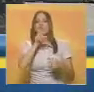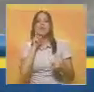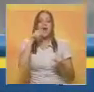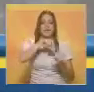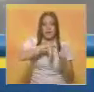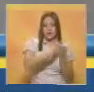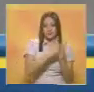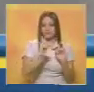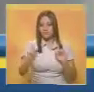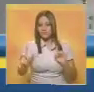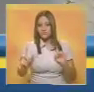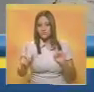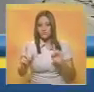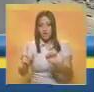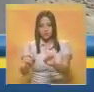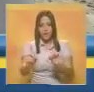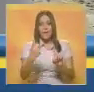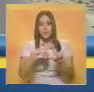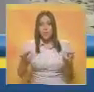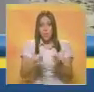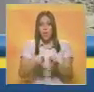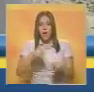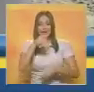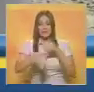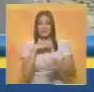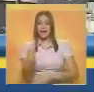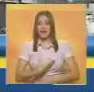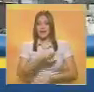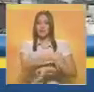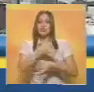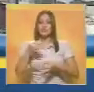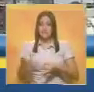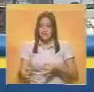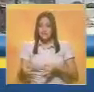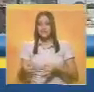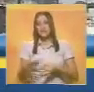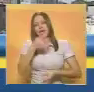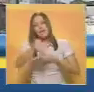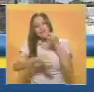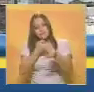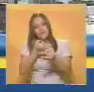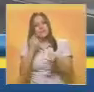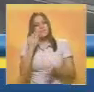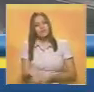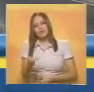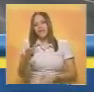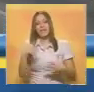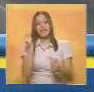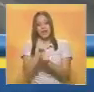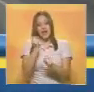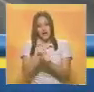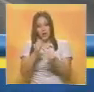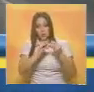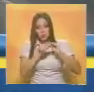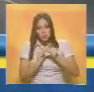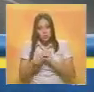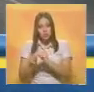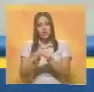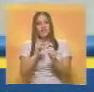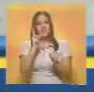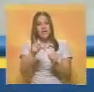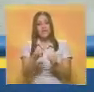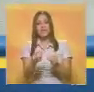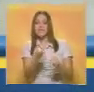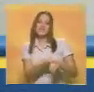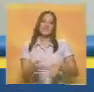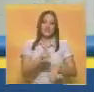hasta Paraguaypoa. Sin embargo, el alcalde del municipio Guajira explicó que la prioridad en los trabajos de reconstrucción es el